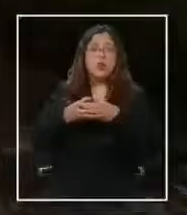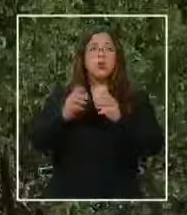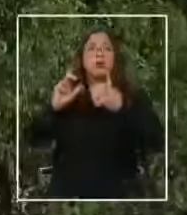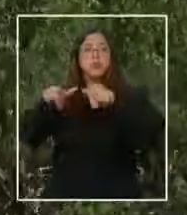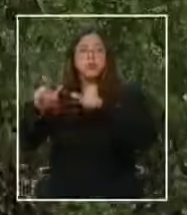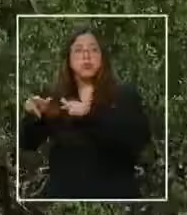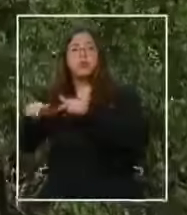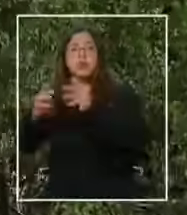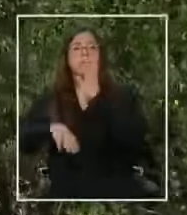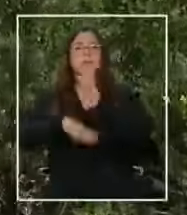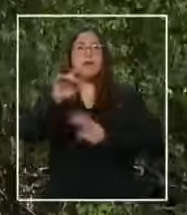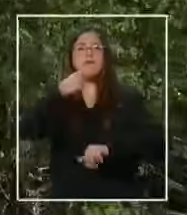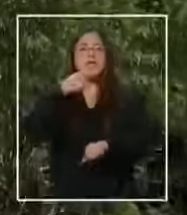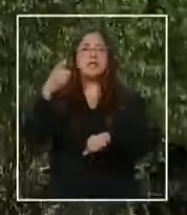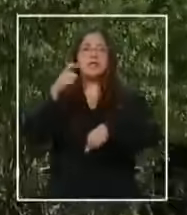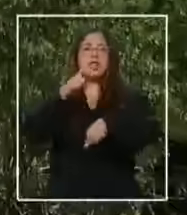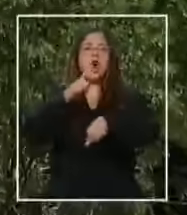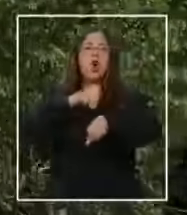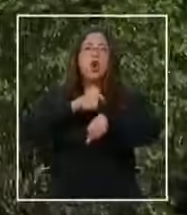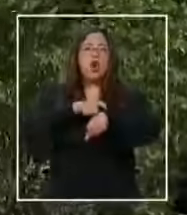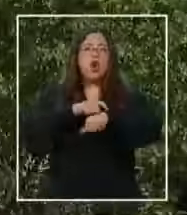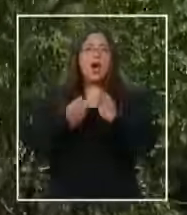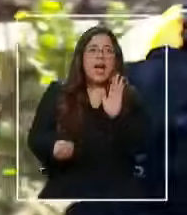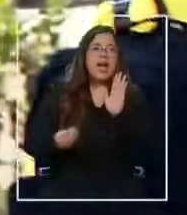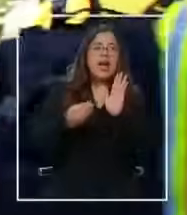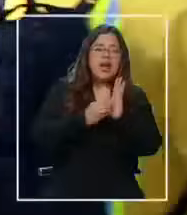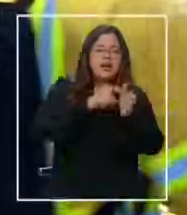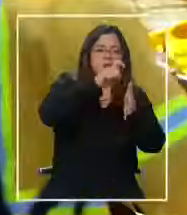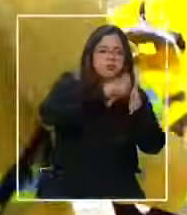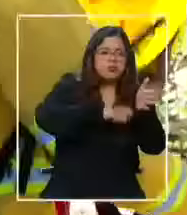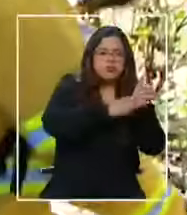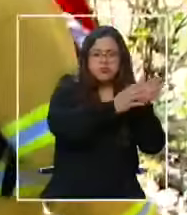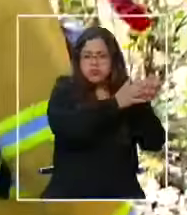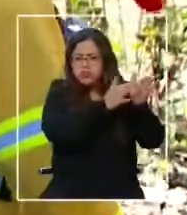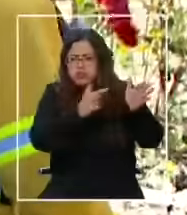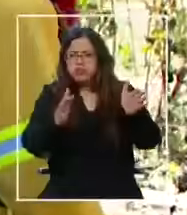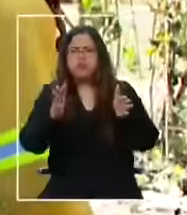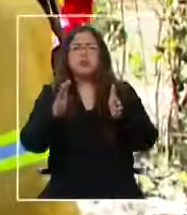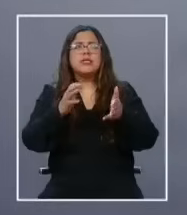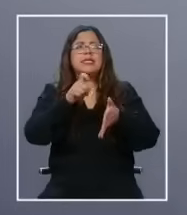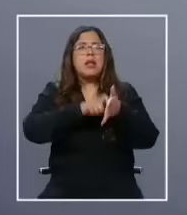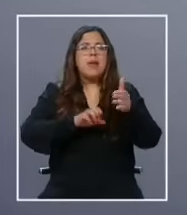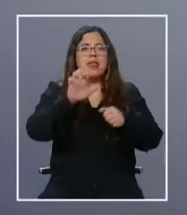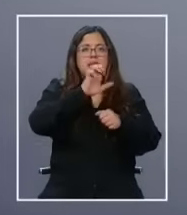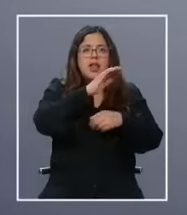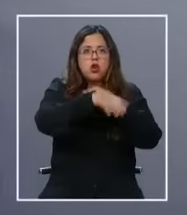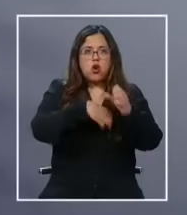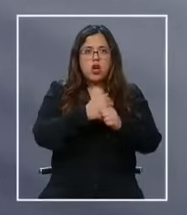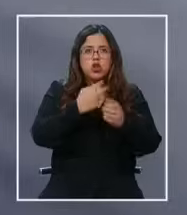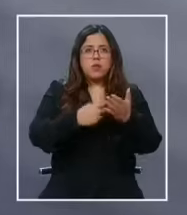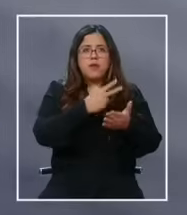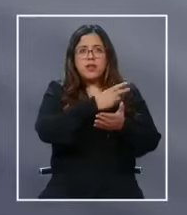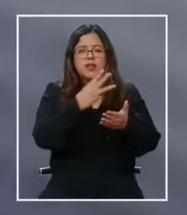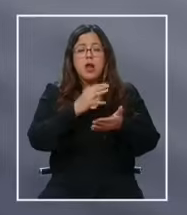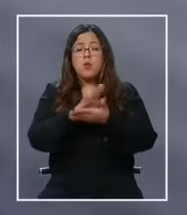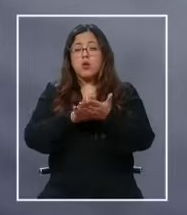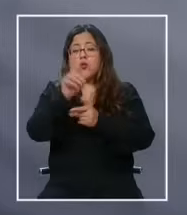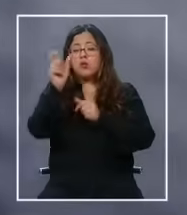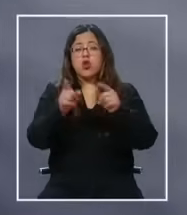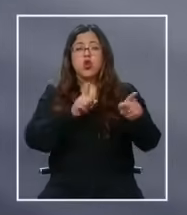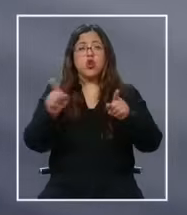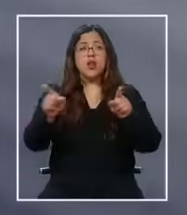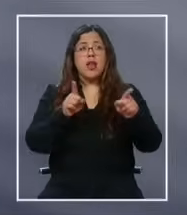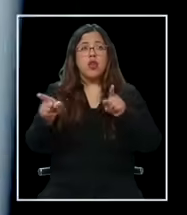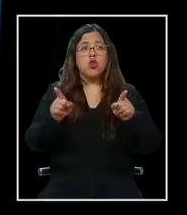sobrepasan las 100 horas extras en varios meses desde enero del 2023 por ejemplo el coordinador